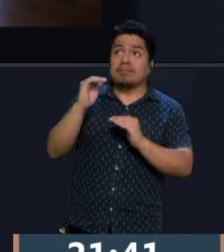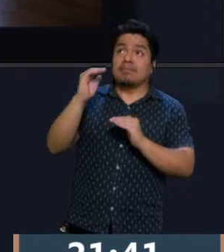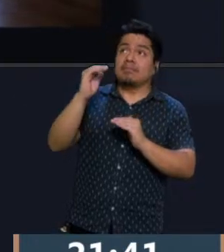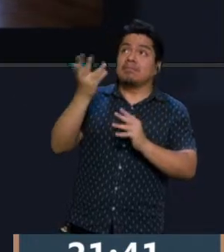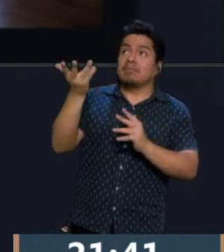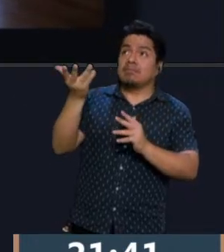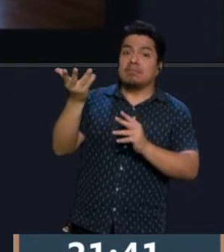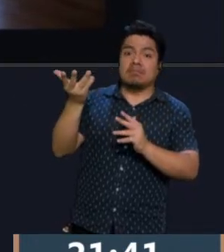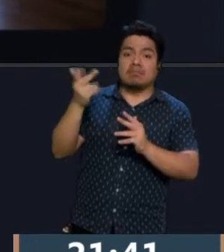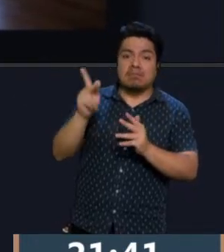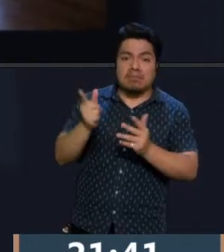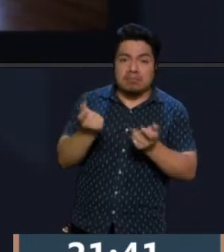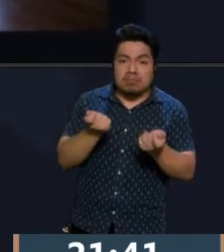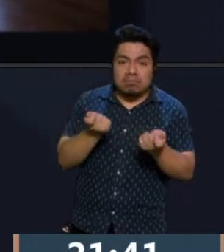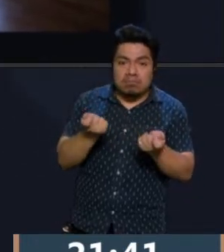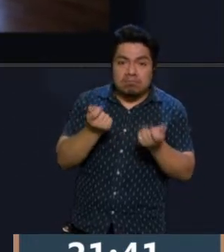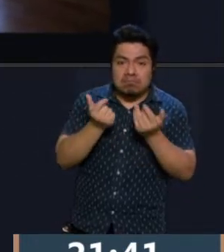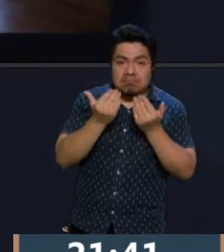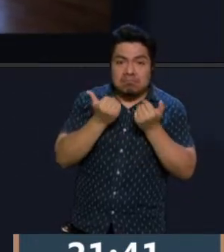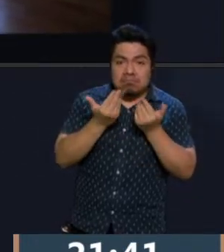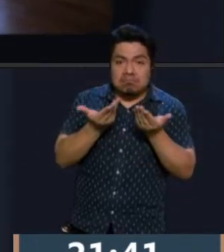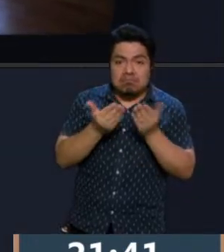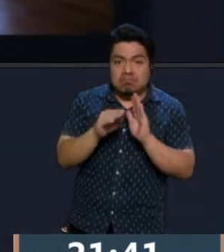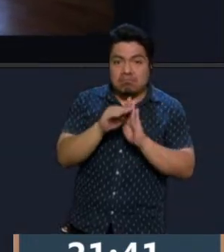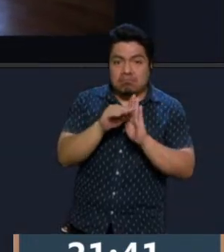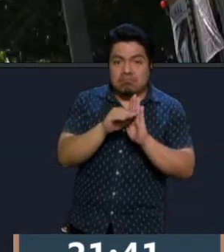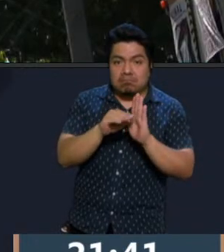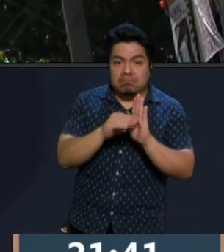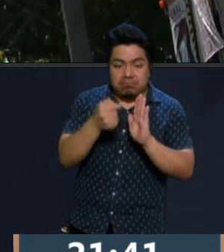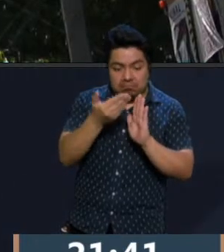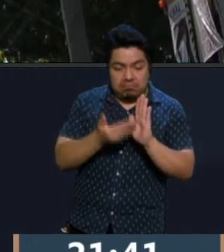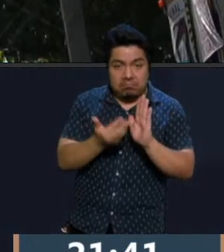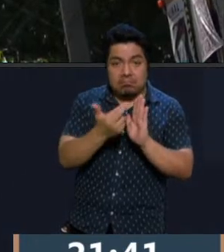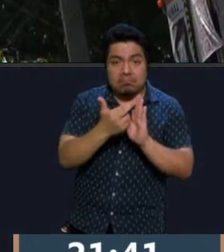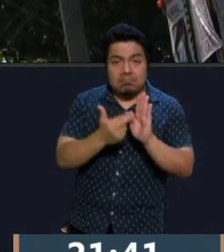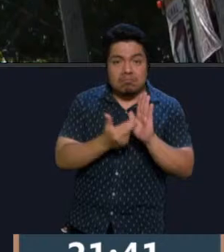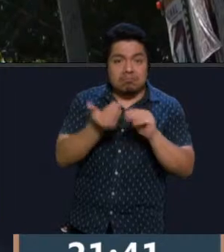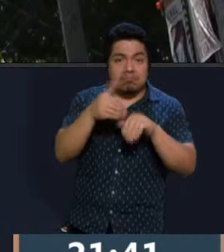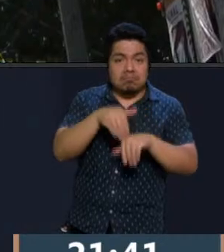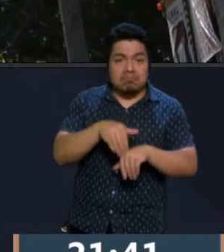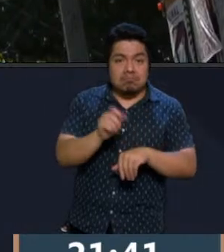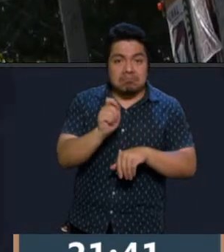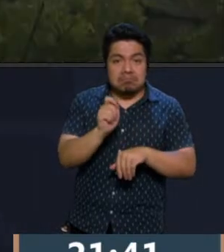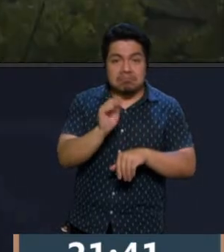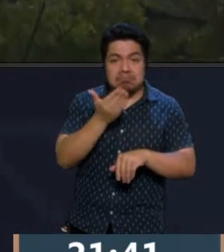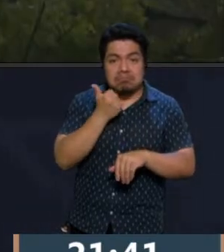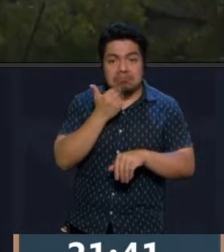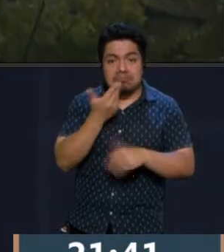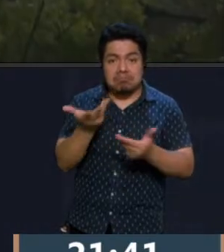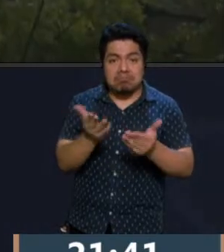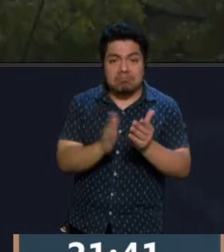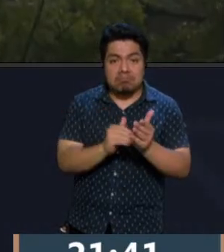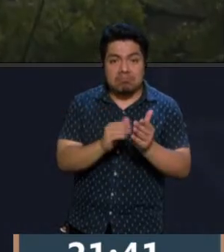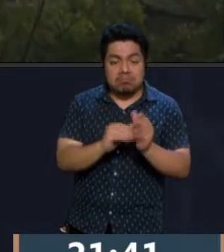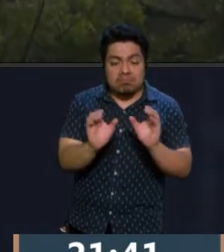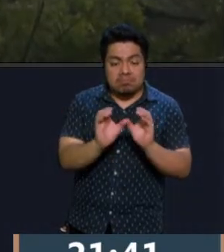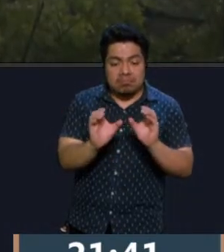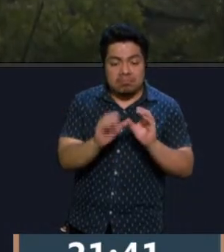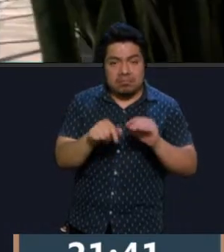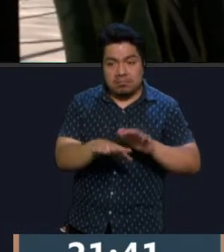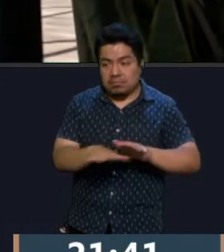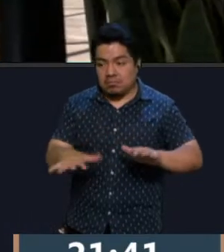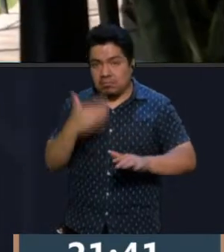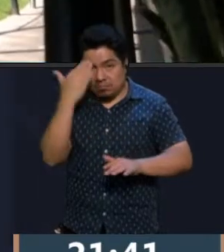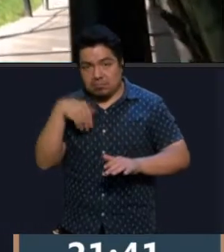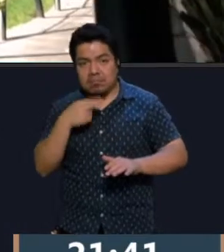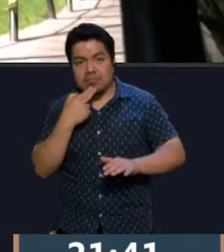que mediara un apego pleno a los certificados de zonificación de uso del suelo, que